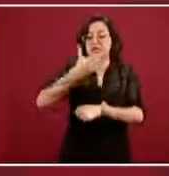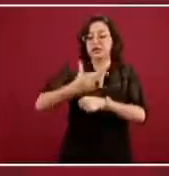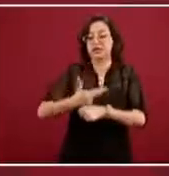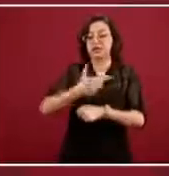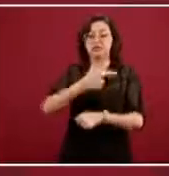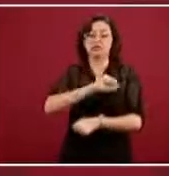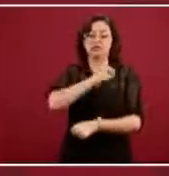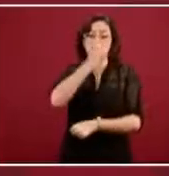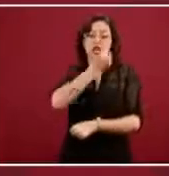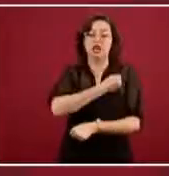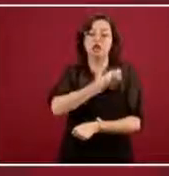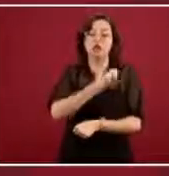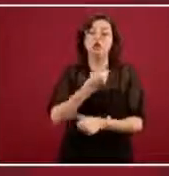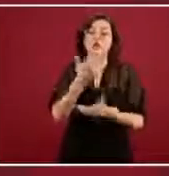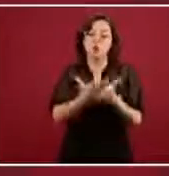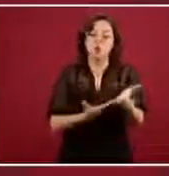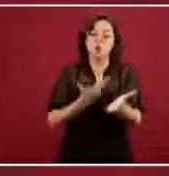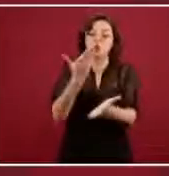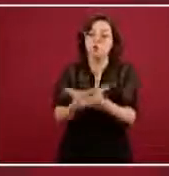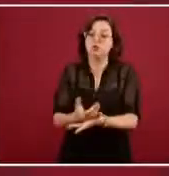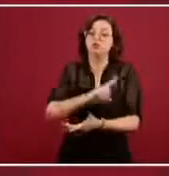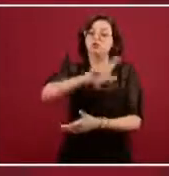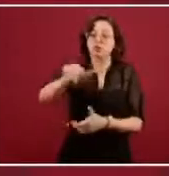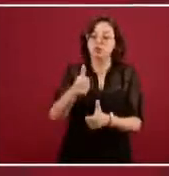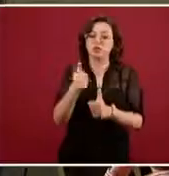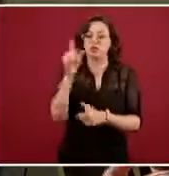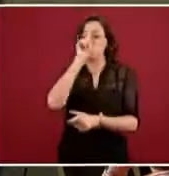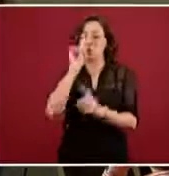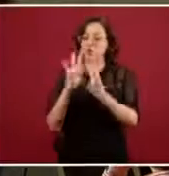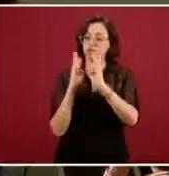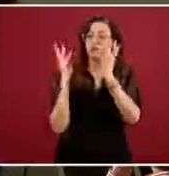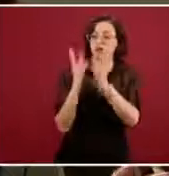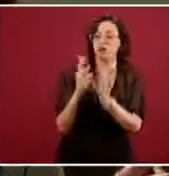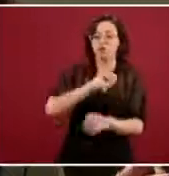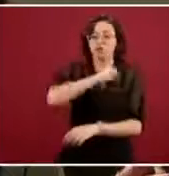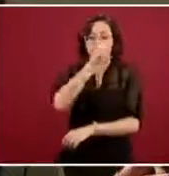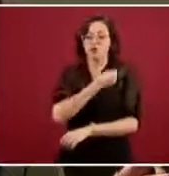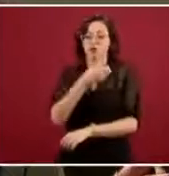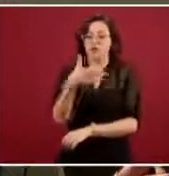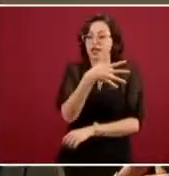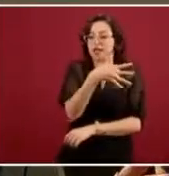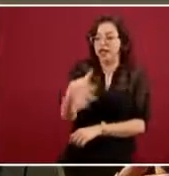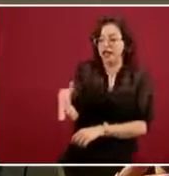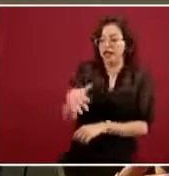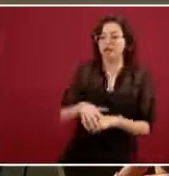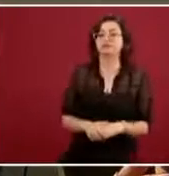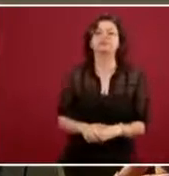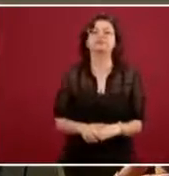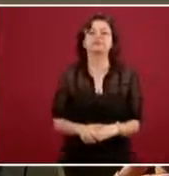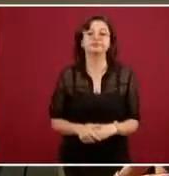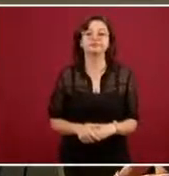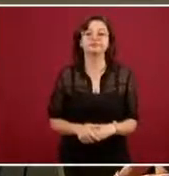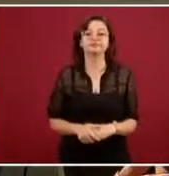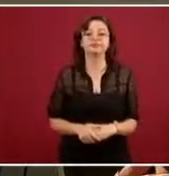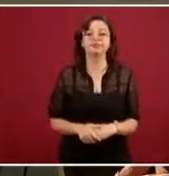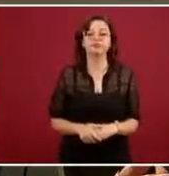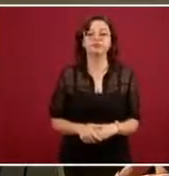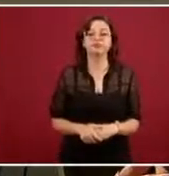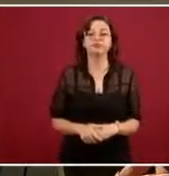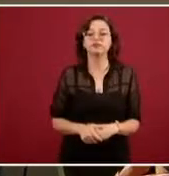será sometida a consideración del Consejo de Salubridad General. Su otra pregunta sobre el gobernador de…